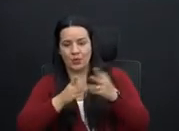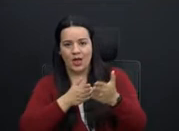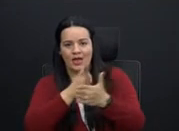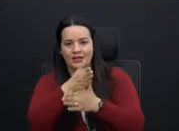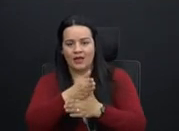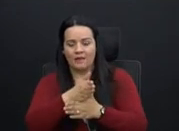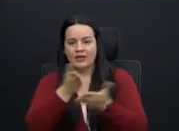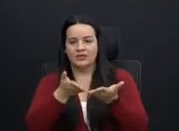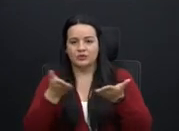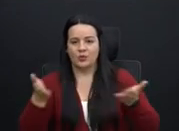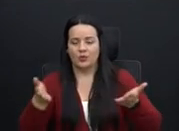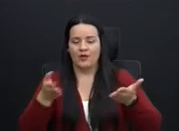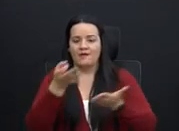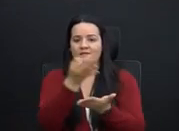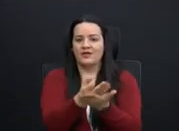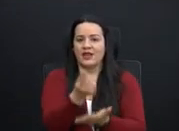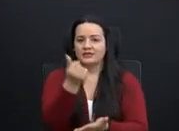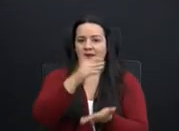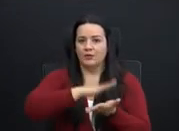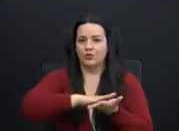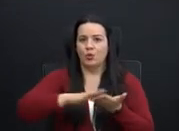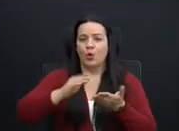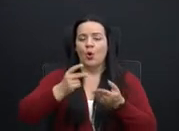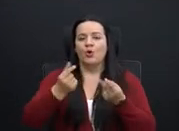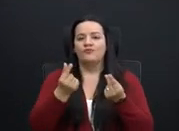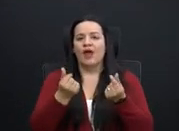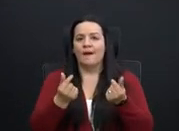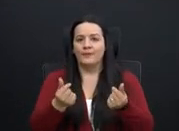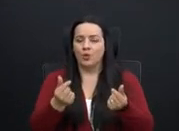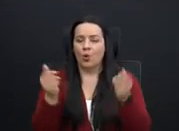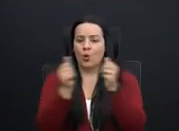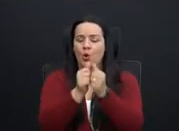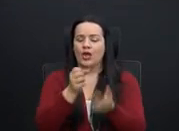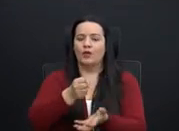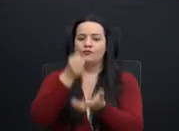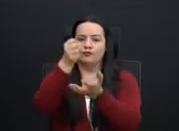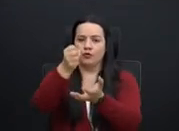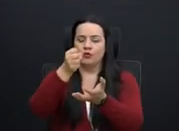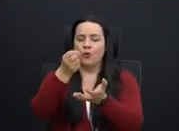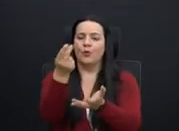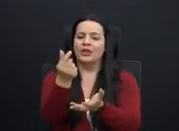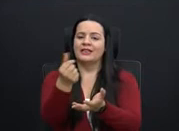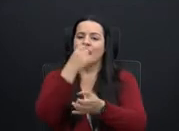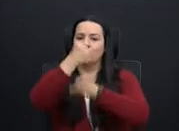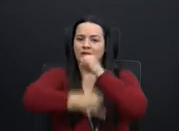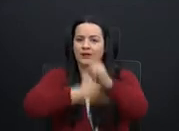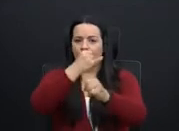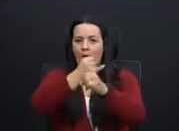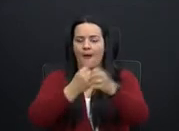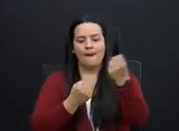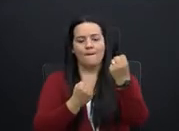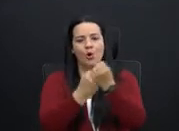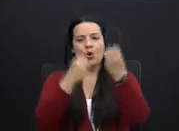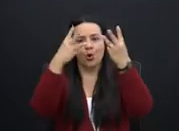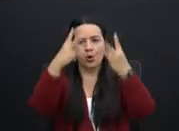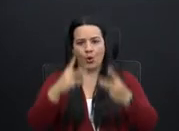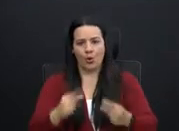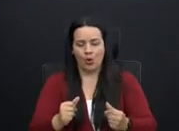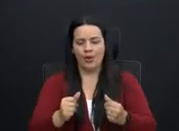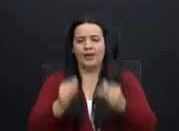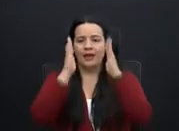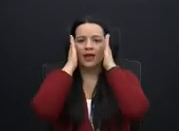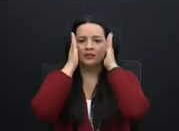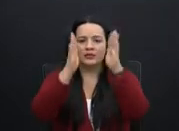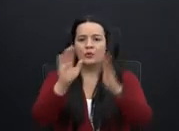del instrumento de financiamiento rápido con el Fondo Monetario Internacional para apoyo presupuestario en la atención de